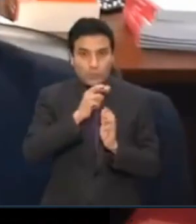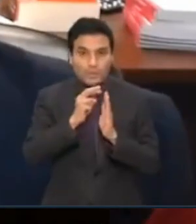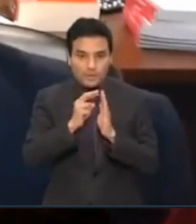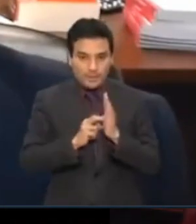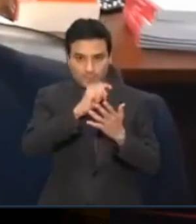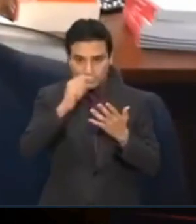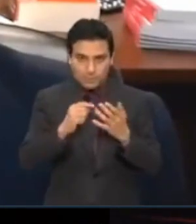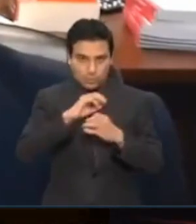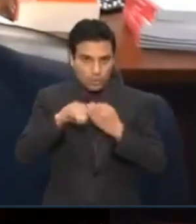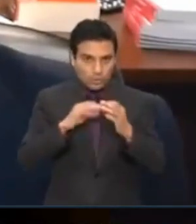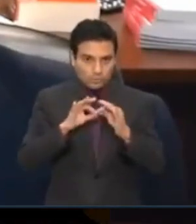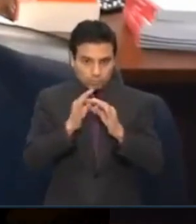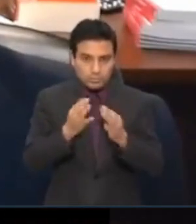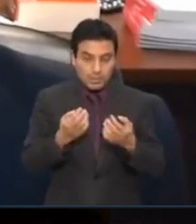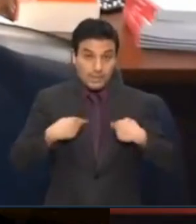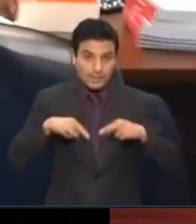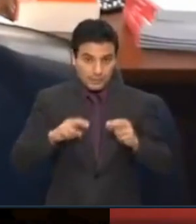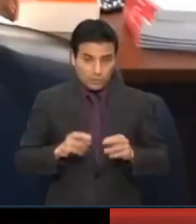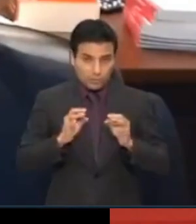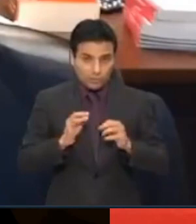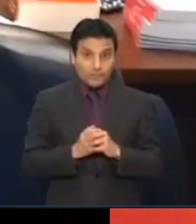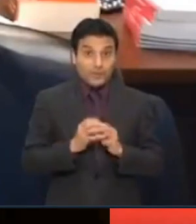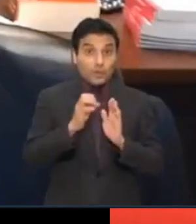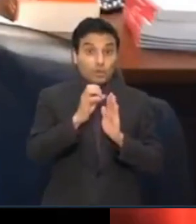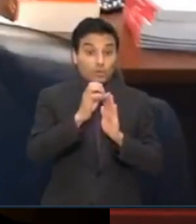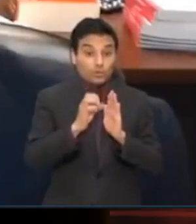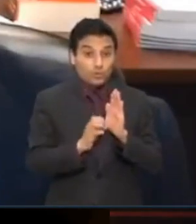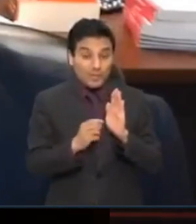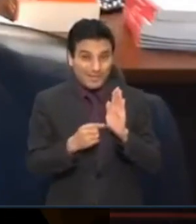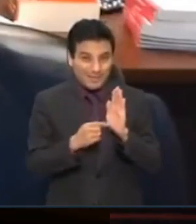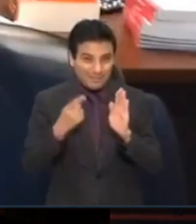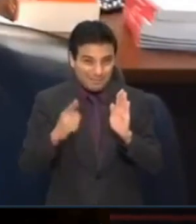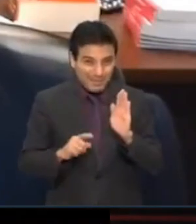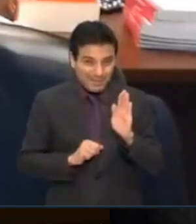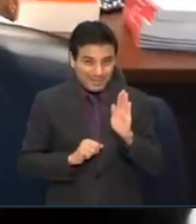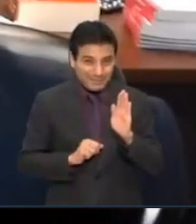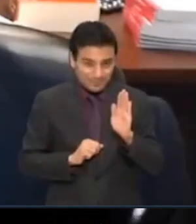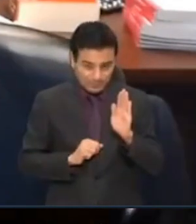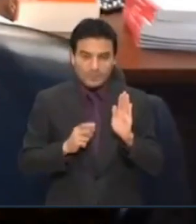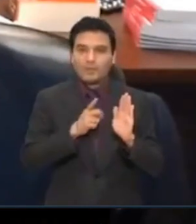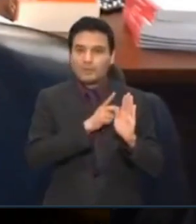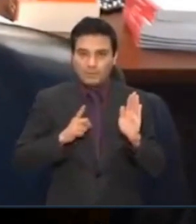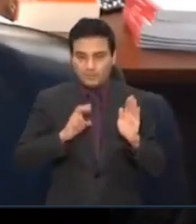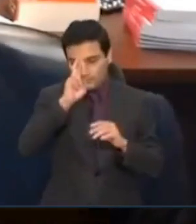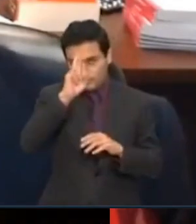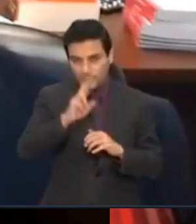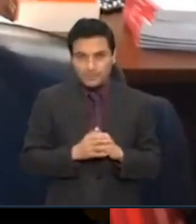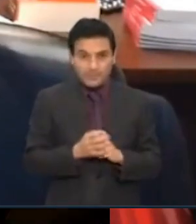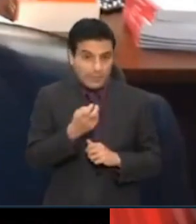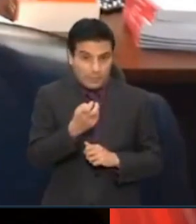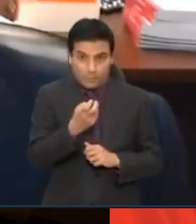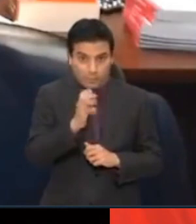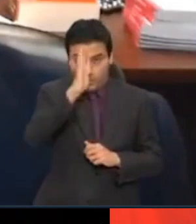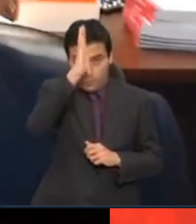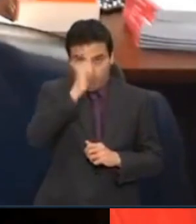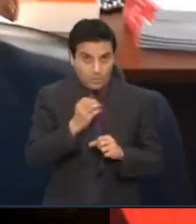que, en consecuencia, los límites de nuestra Carta Magna, que nuestra Carta Magna establece, prevalezcan. Ese es el sentido del acuerdo